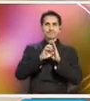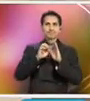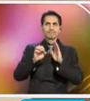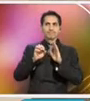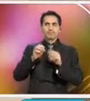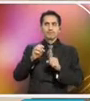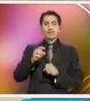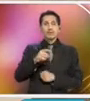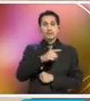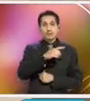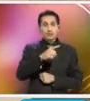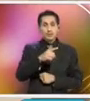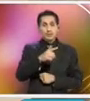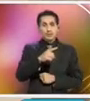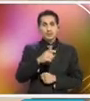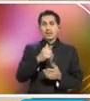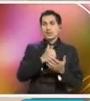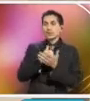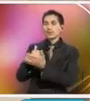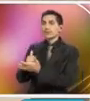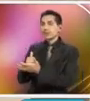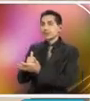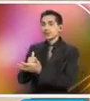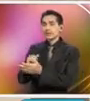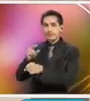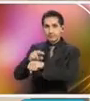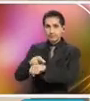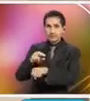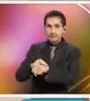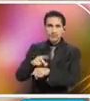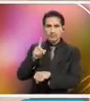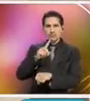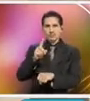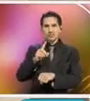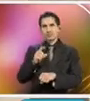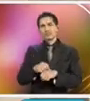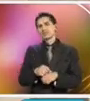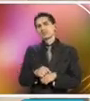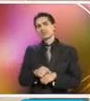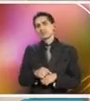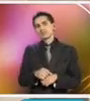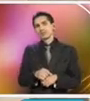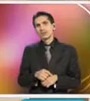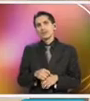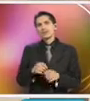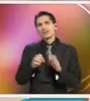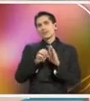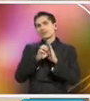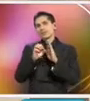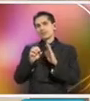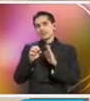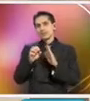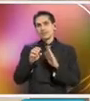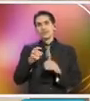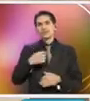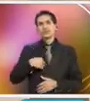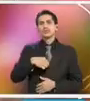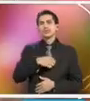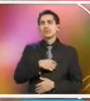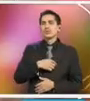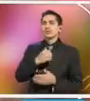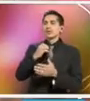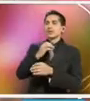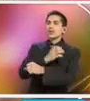médica, nuestra labor es psicosocial, le llamamos, es toda la parte de acompañamiento. Hay personas que hablan de cariñoterapia, sí. Nosotros le